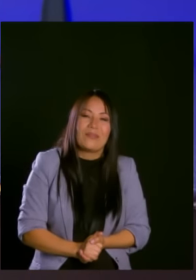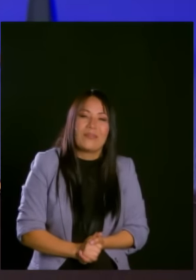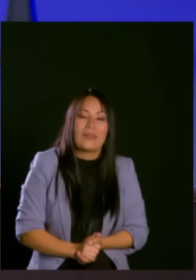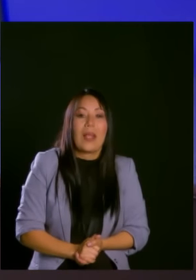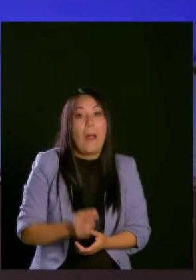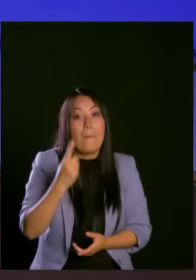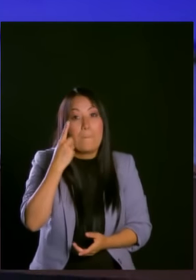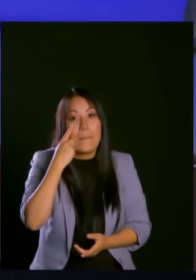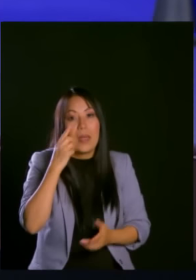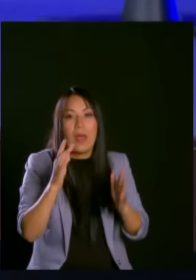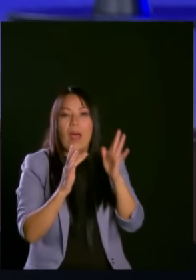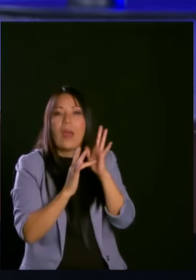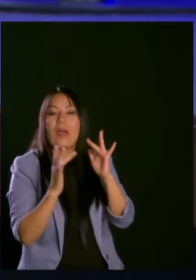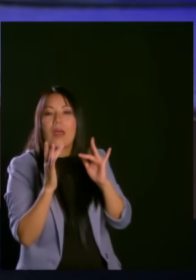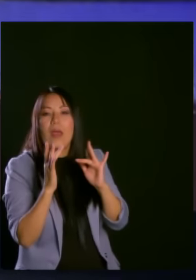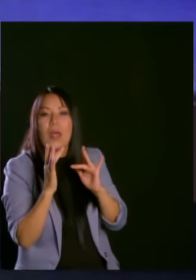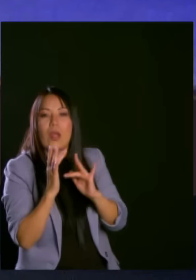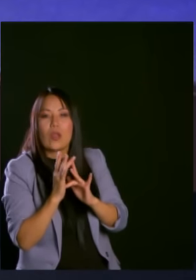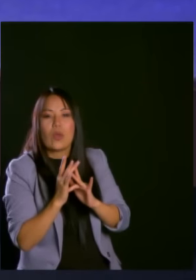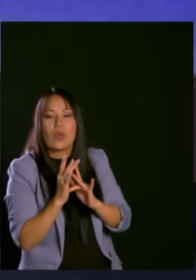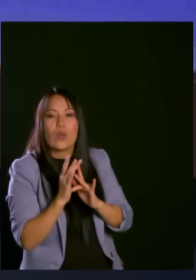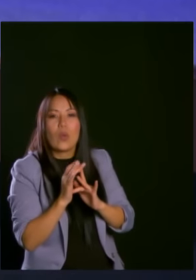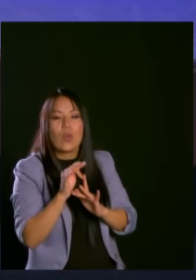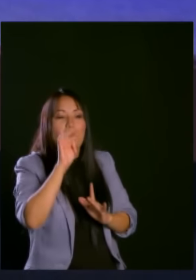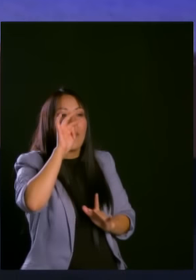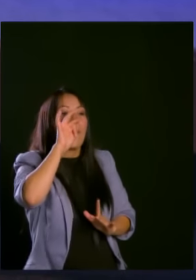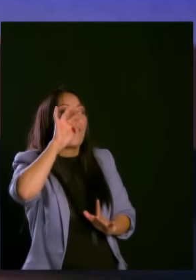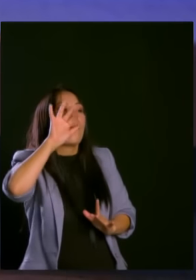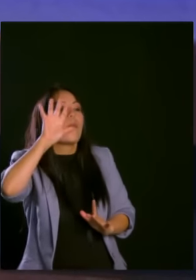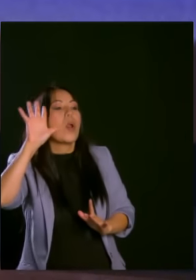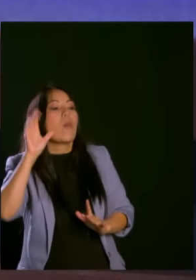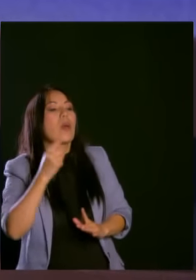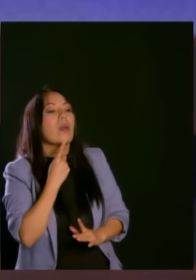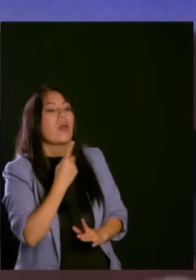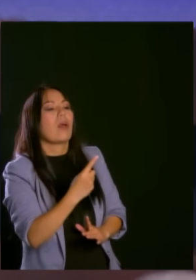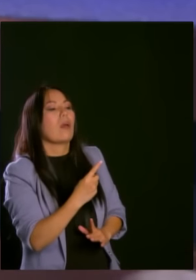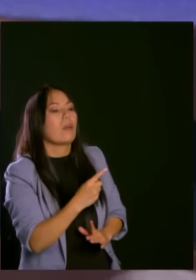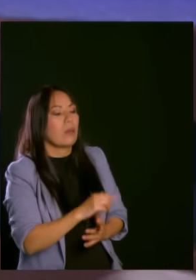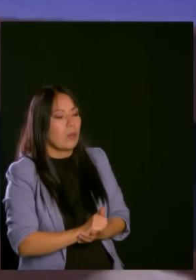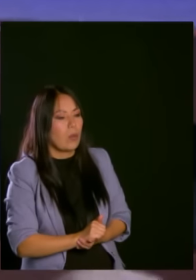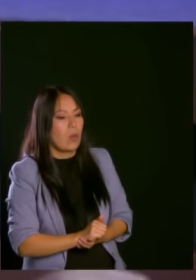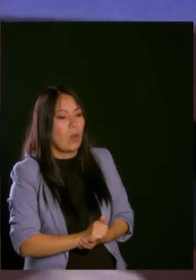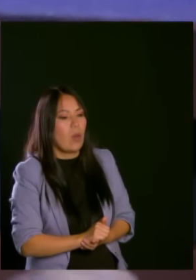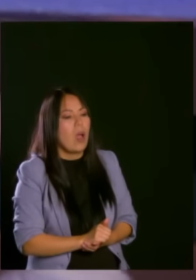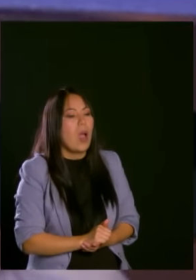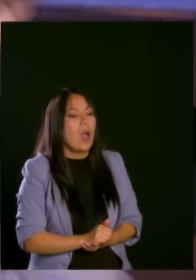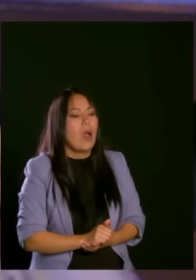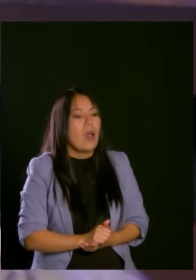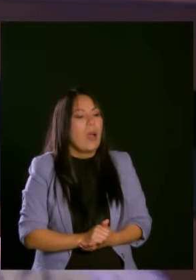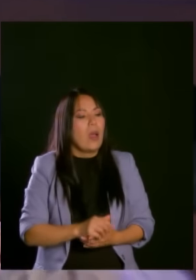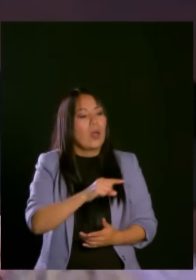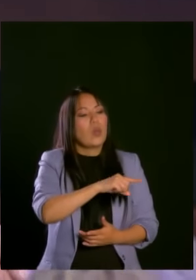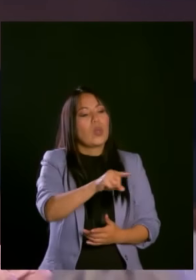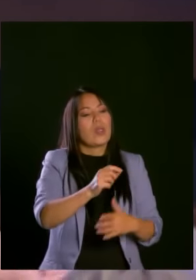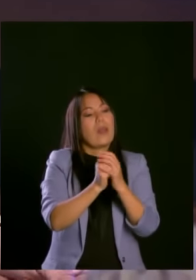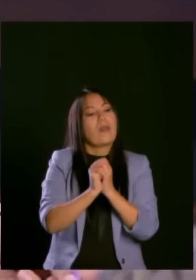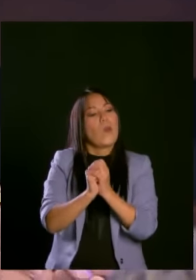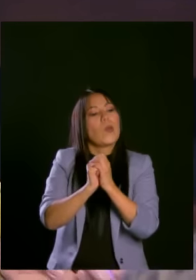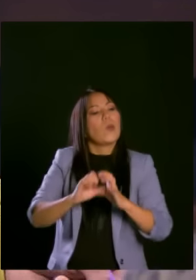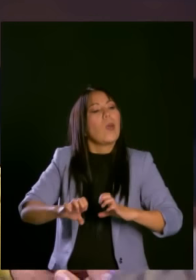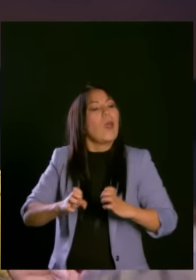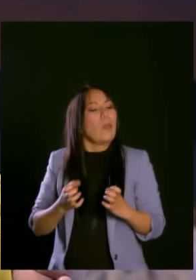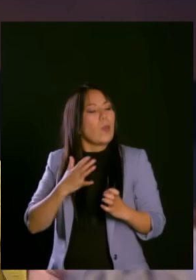Pero Jesús no condicionó la promesa de su presencia con nosotros todos los días hasta el fin del mundo a la adoración.